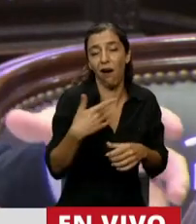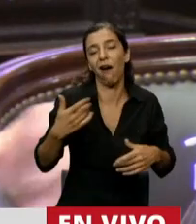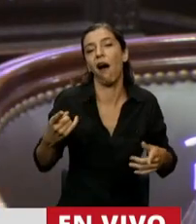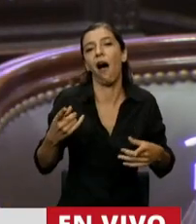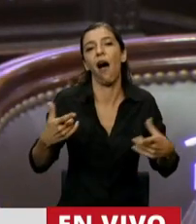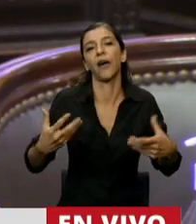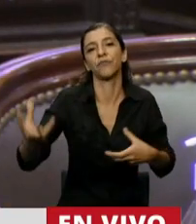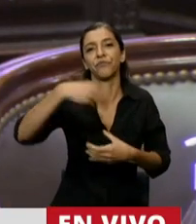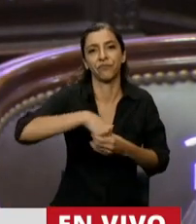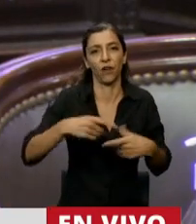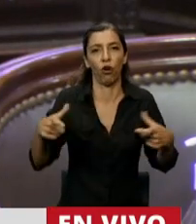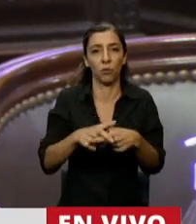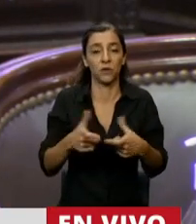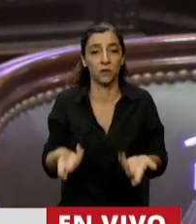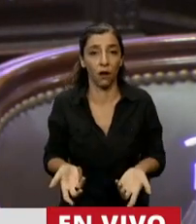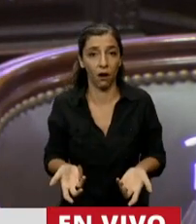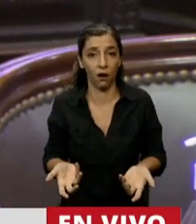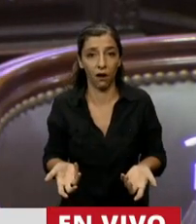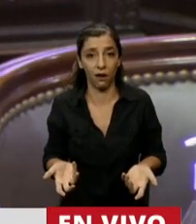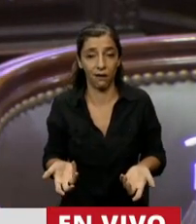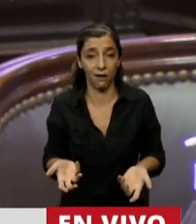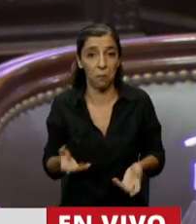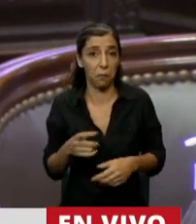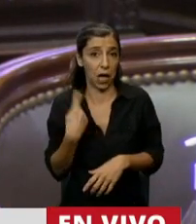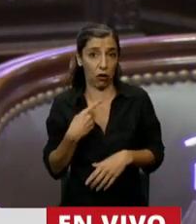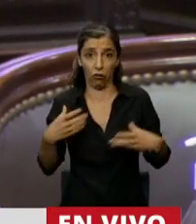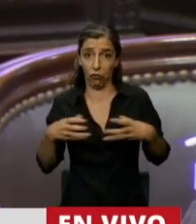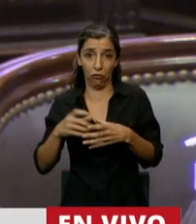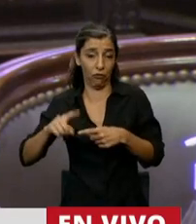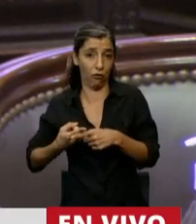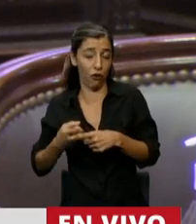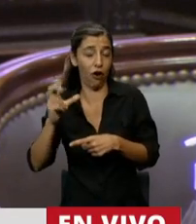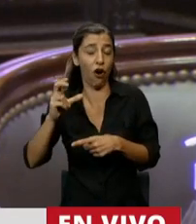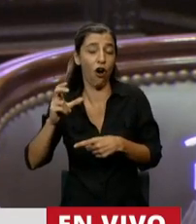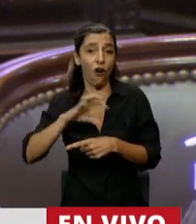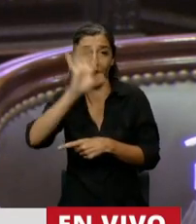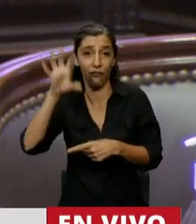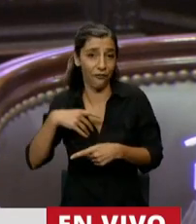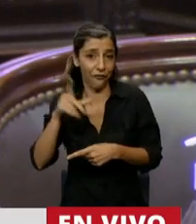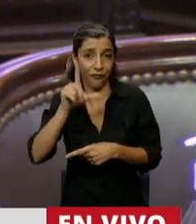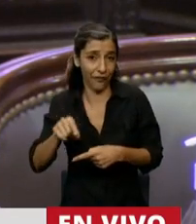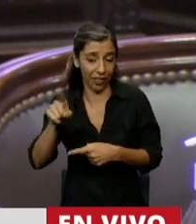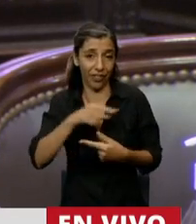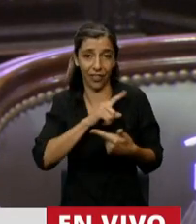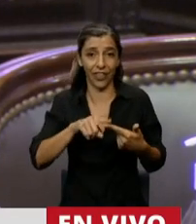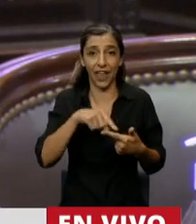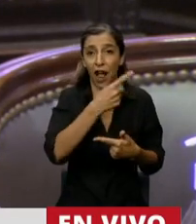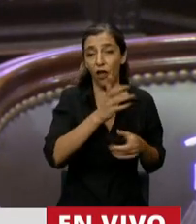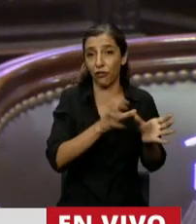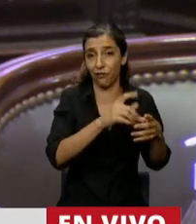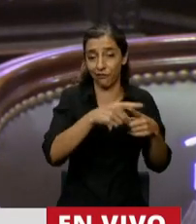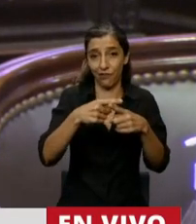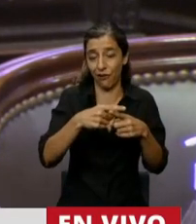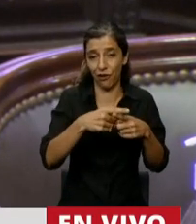bicameral, esa comisión bicameral, y resulta ser que Consenso Federal, la Unidad Federal para el Desarrollo, los bloques del medio, no